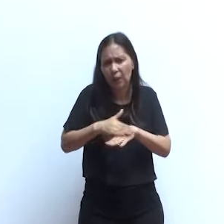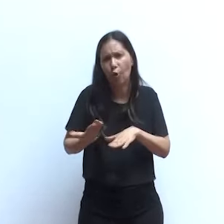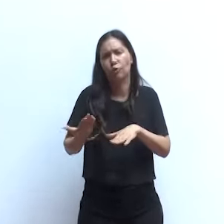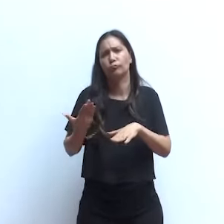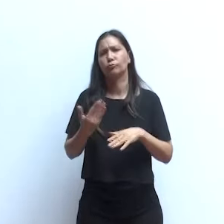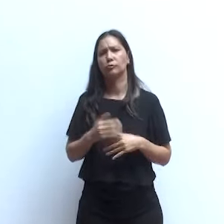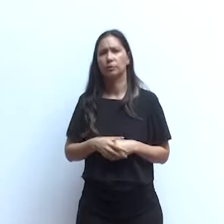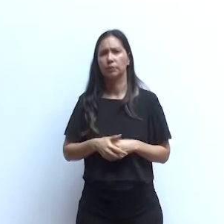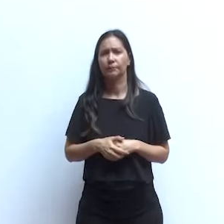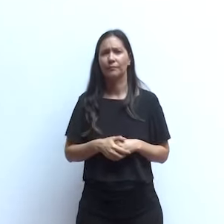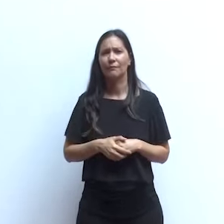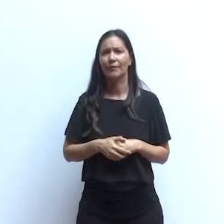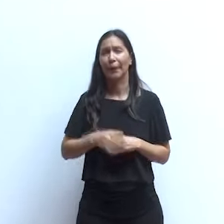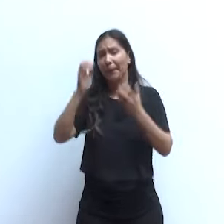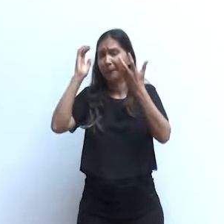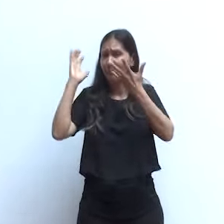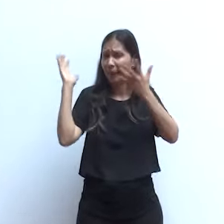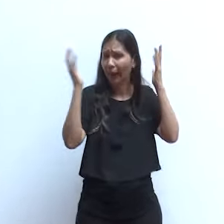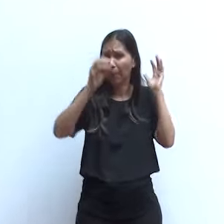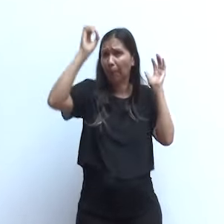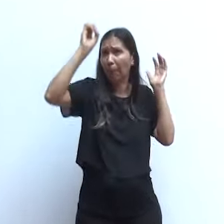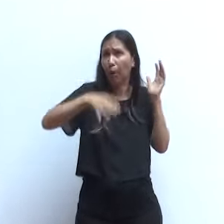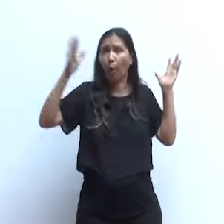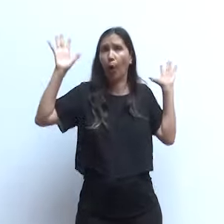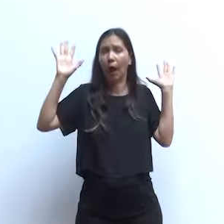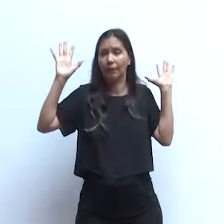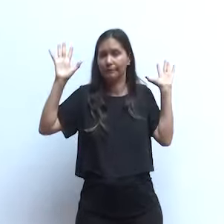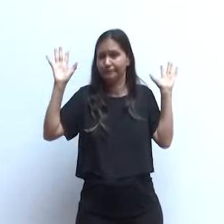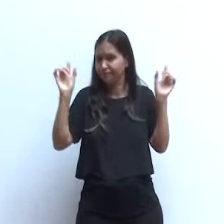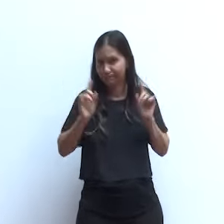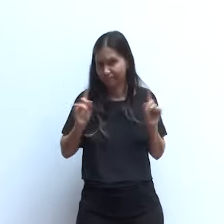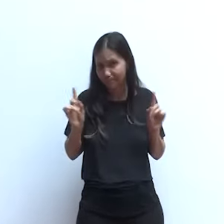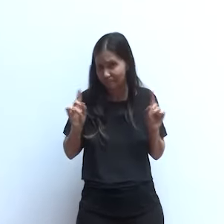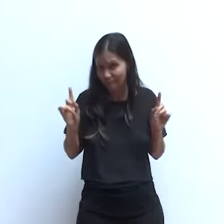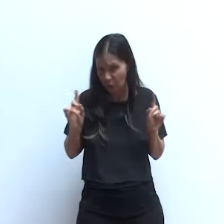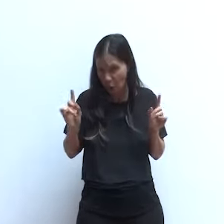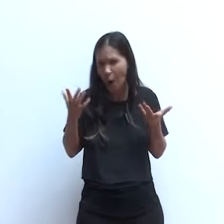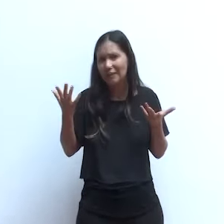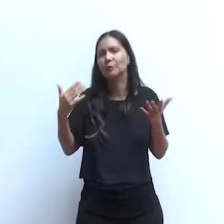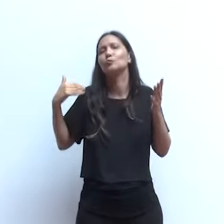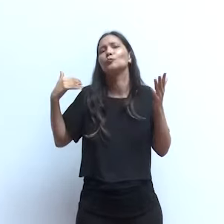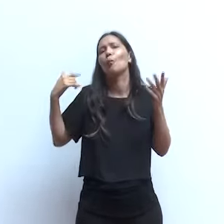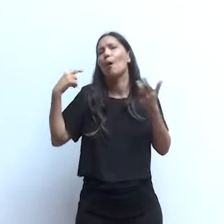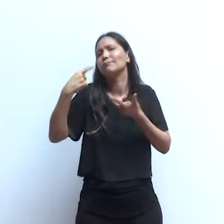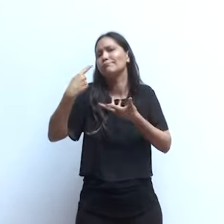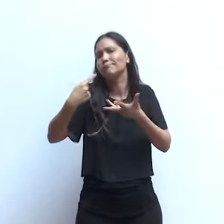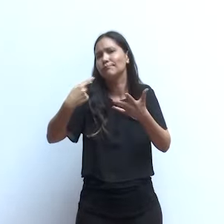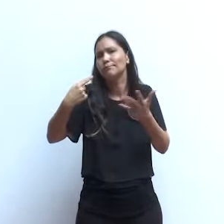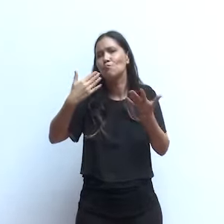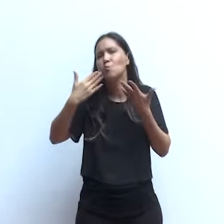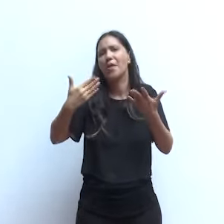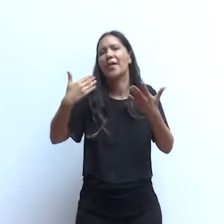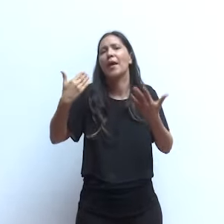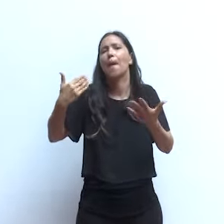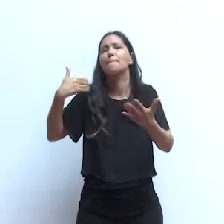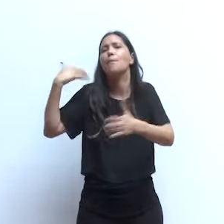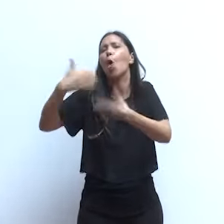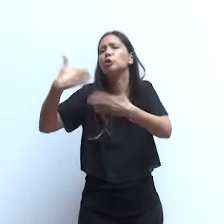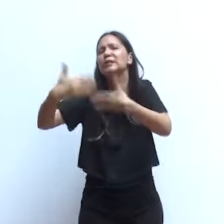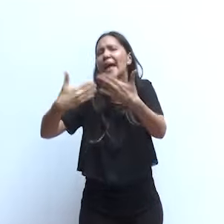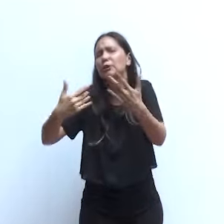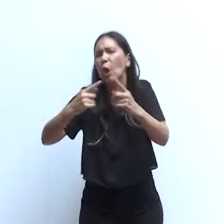mi ley no cayó del cielo eh digo es la expresión de muchos procesos y muchos procesos contradictorios de larga duración que se nos